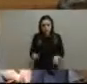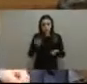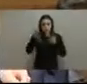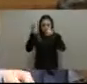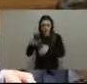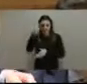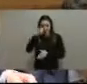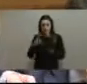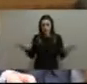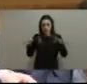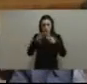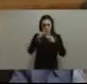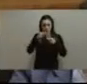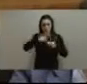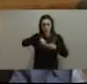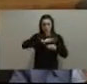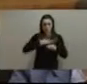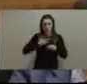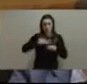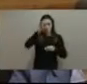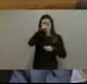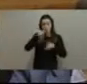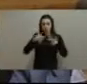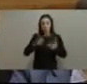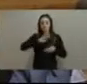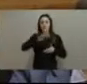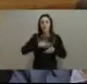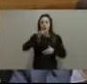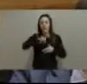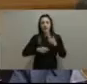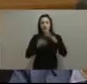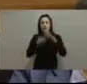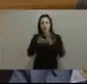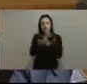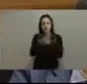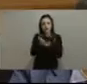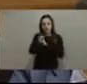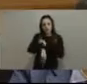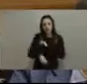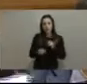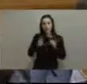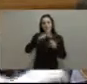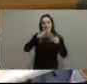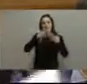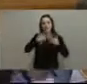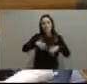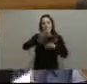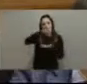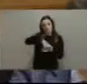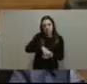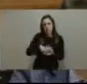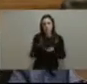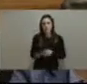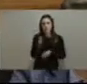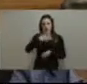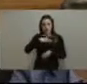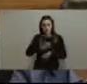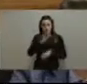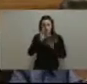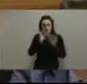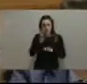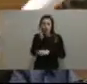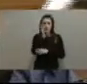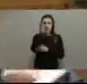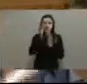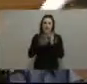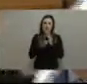y mañana se traerá a este pleno. Las infraestructuras educativas manifiestamente mejorables, y eso incide en la calidad del sistema